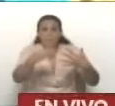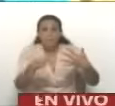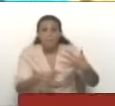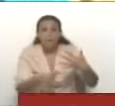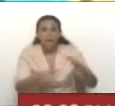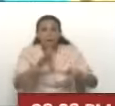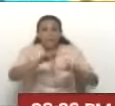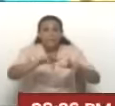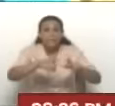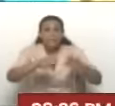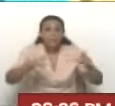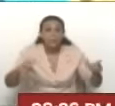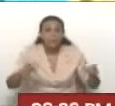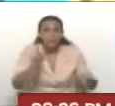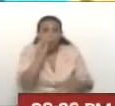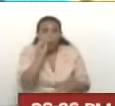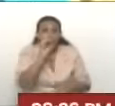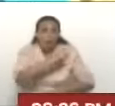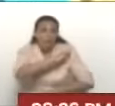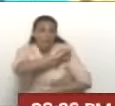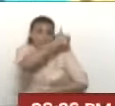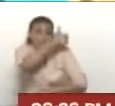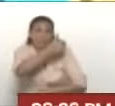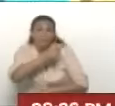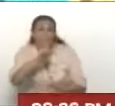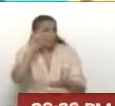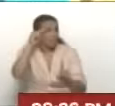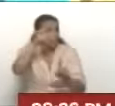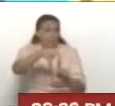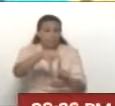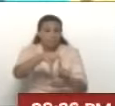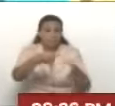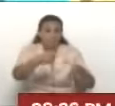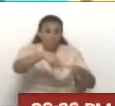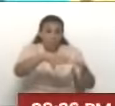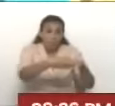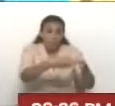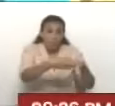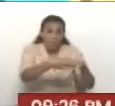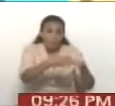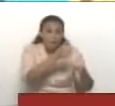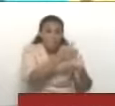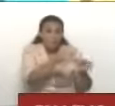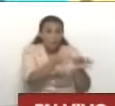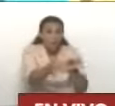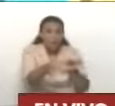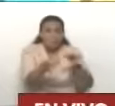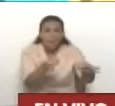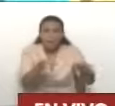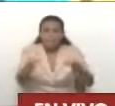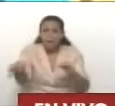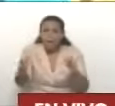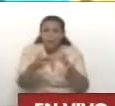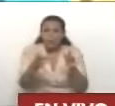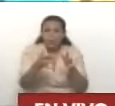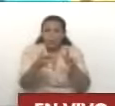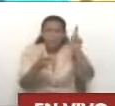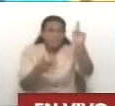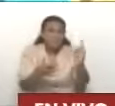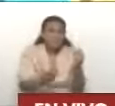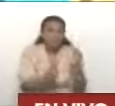una secretaria o jefa directamente para que cada vértice tenga una